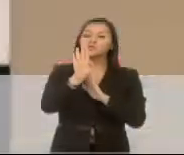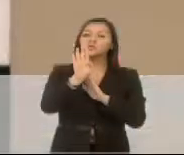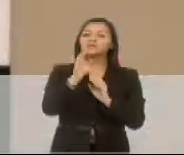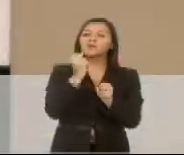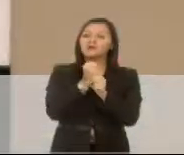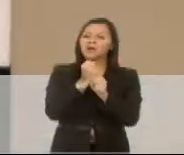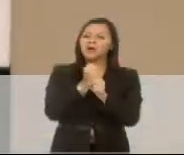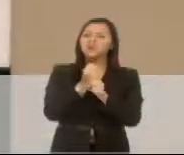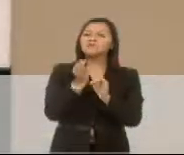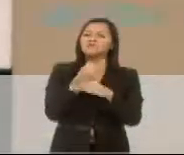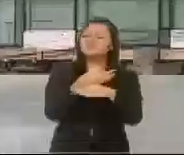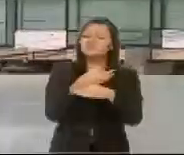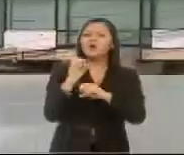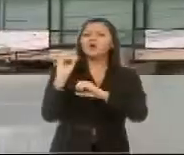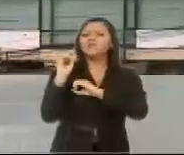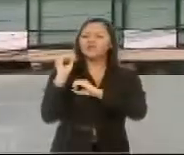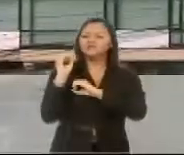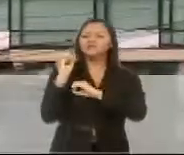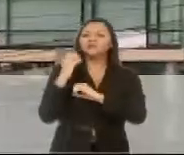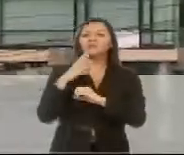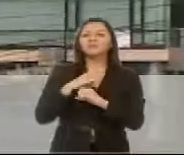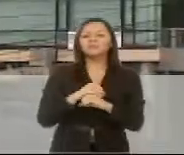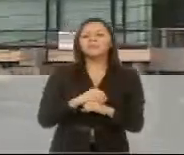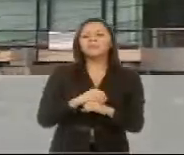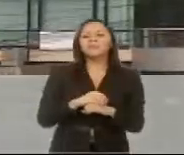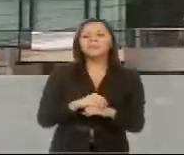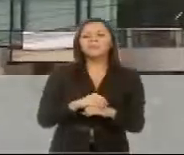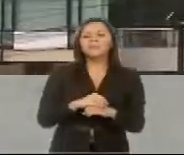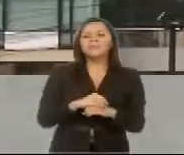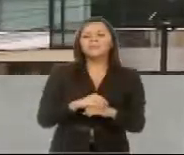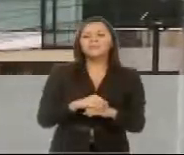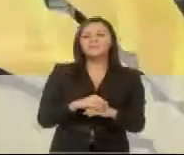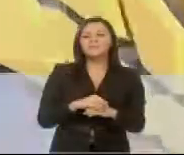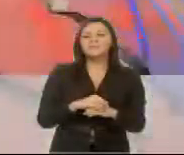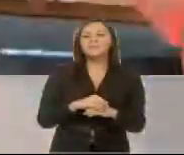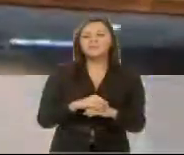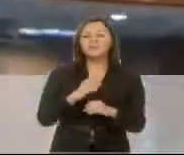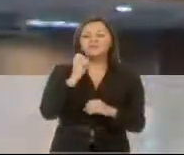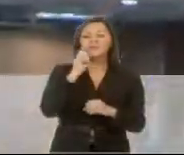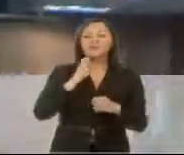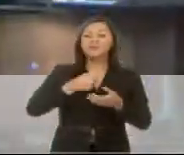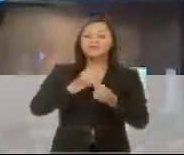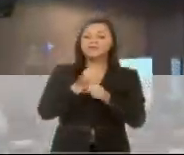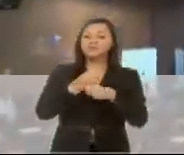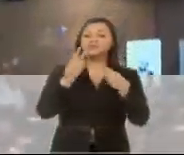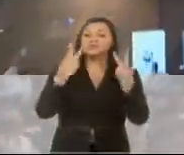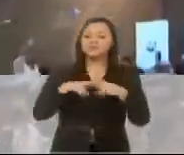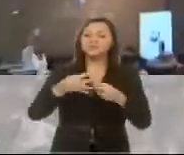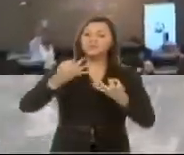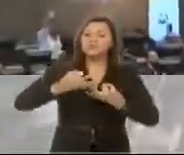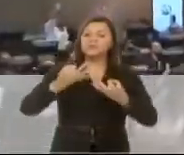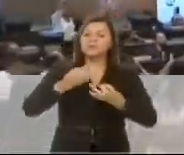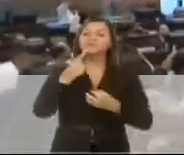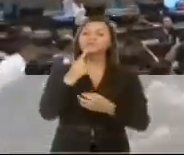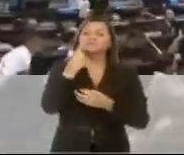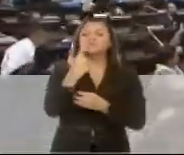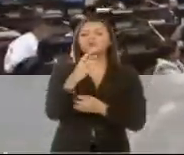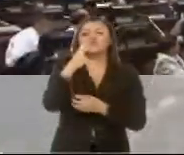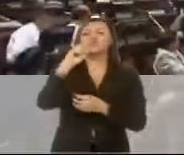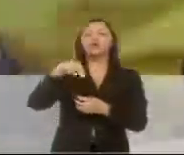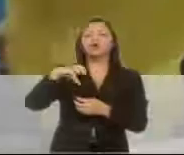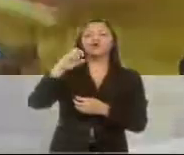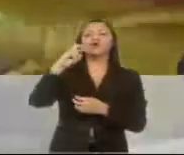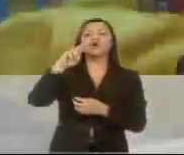sus competencias, potestades, obligaciones, deberes y atribuciones. Se viabilizó el cumplimiento del pronunciamiento ciudadano